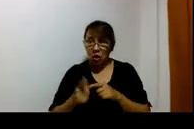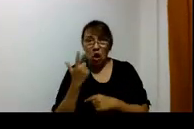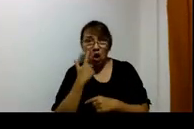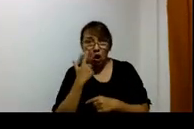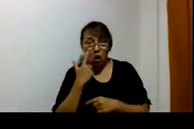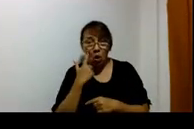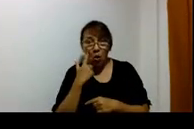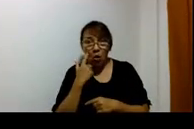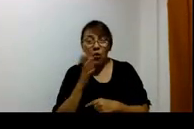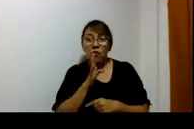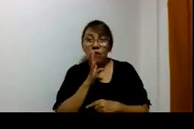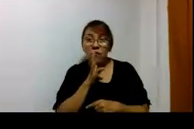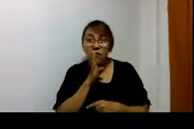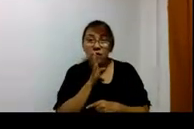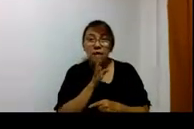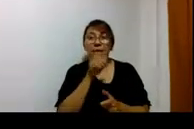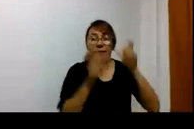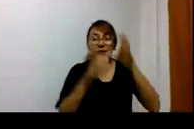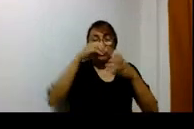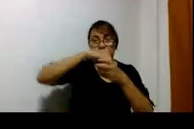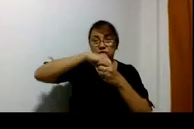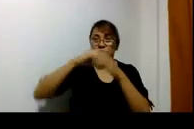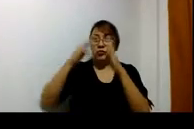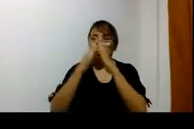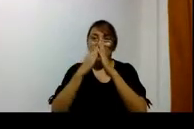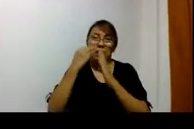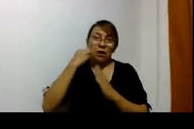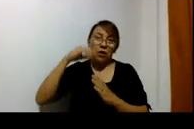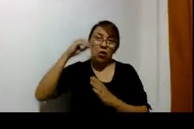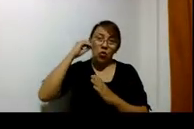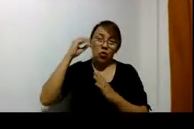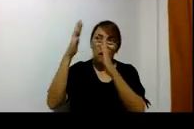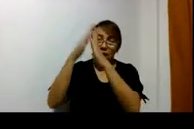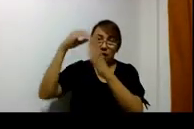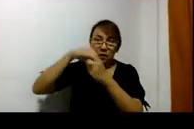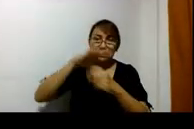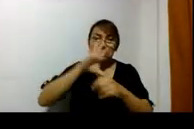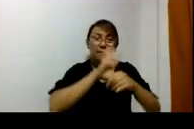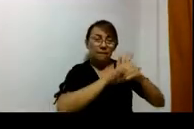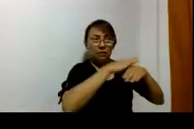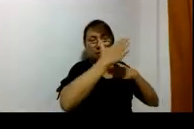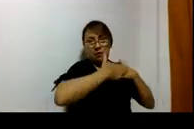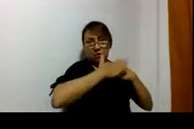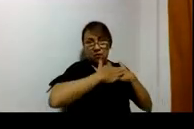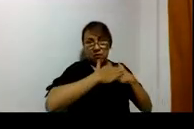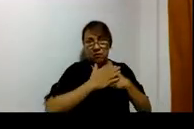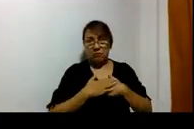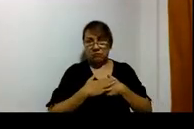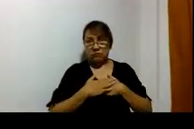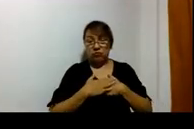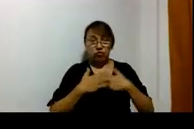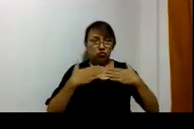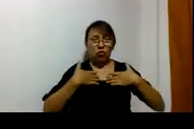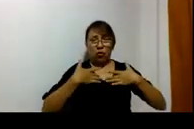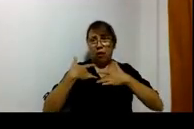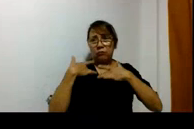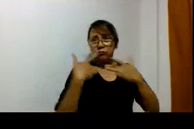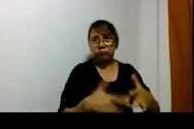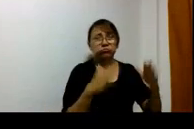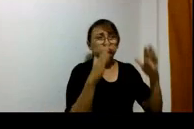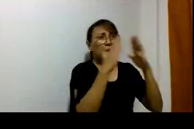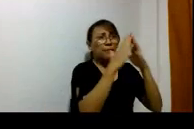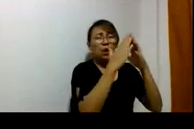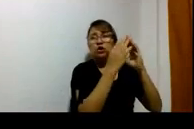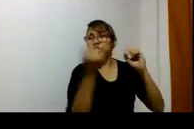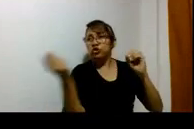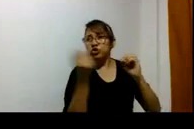medicamentos de uso de las personas del hogar y que sean recetados. No son medicamentos para ofrecerle a la vecina que mire que me da dolor de cabeza